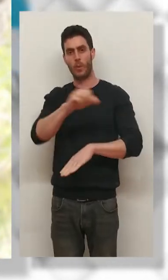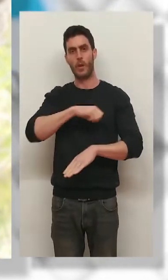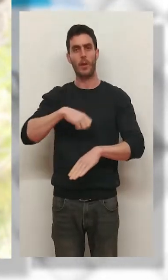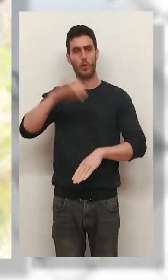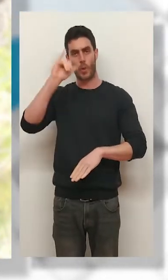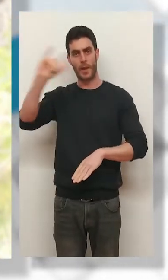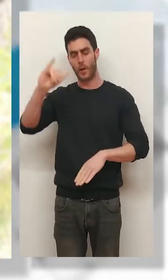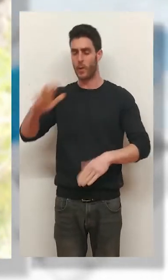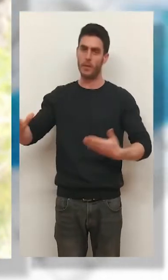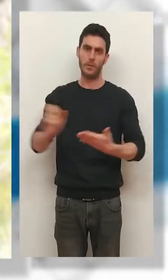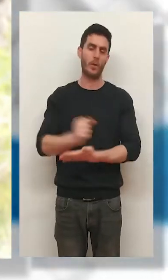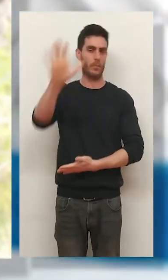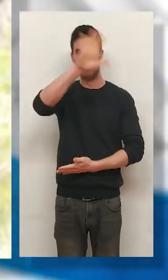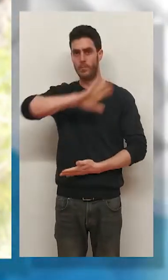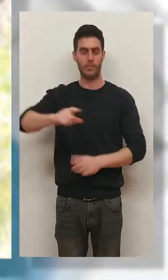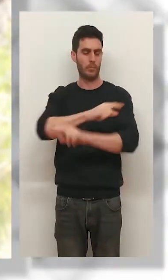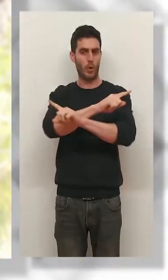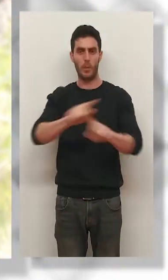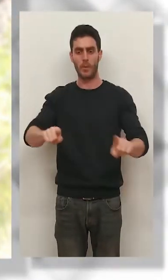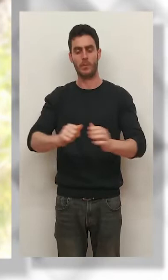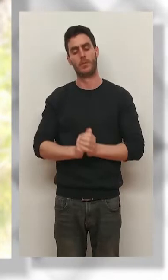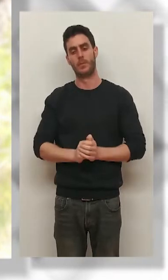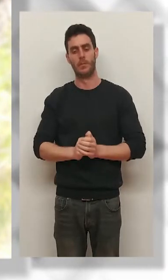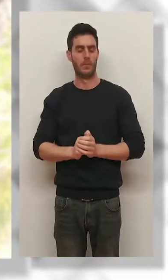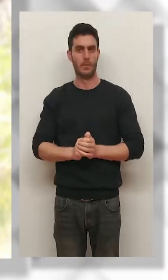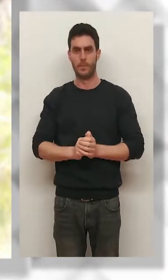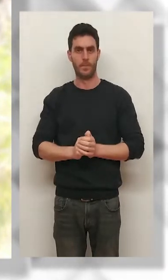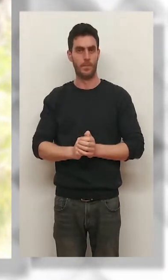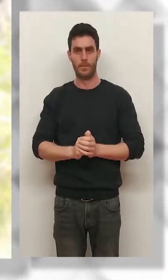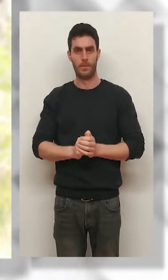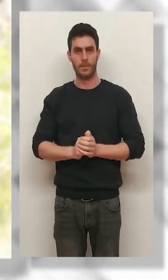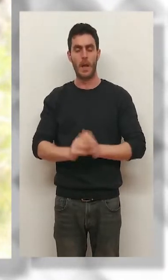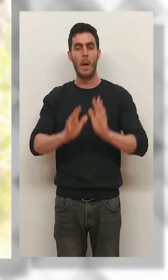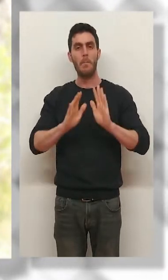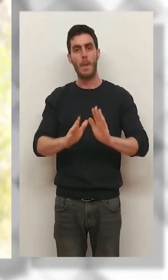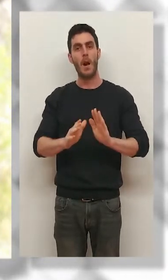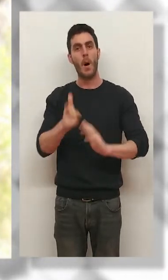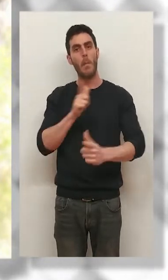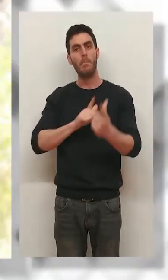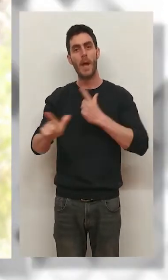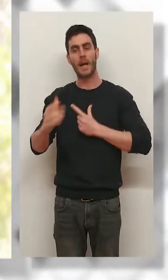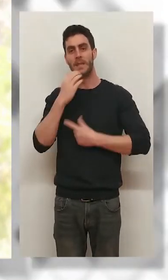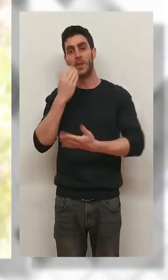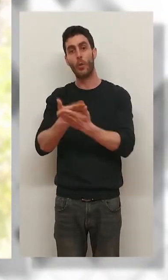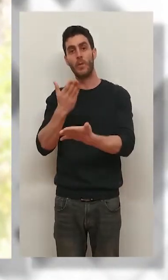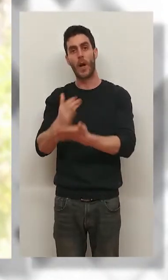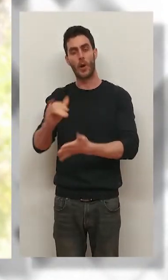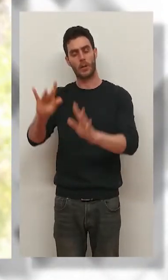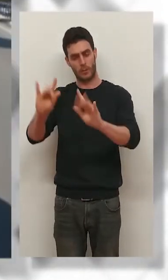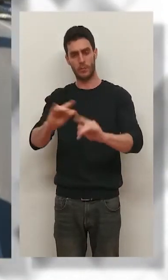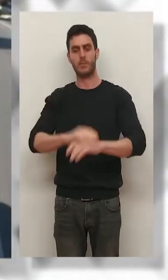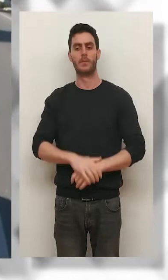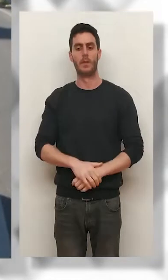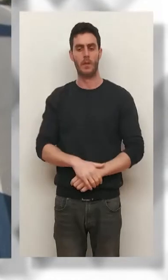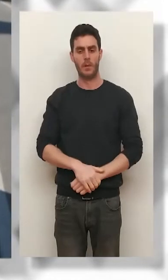en todo el territorio de la Comunidad Autónoma de La Rioja, salvo en aquellos desplazamientos adecuadamente